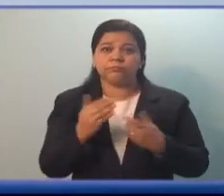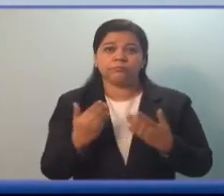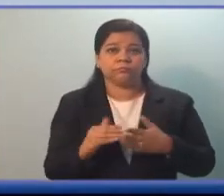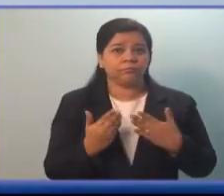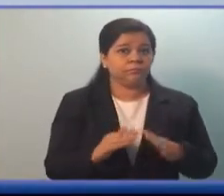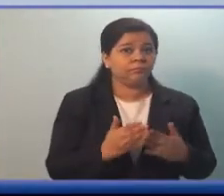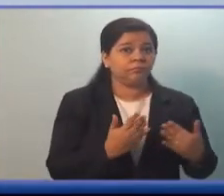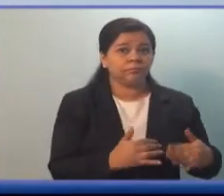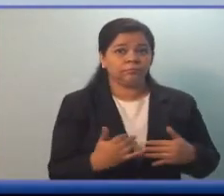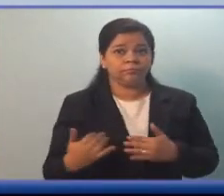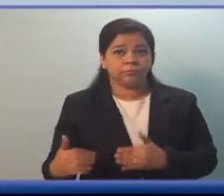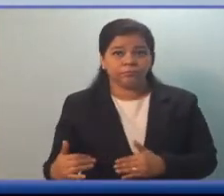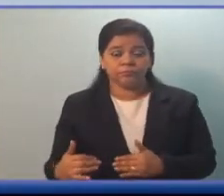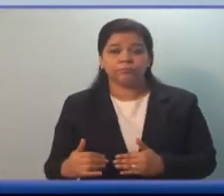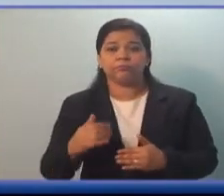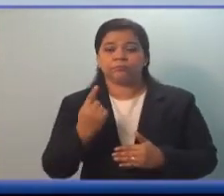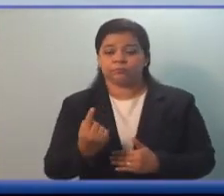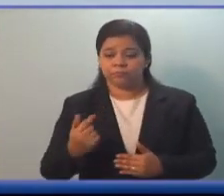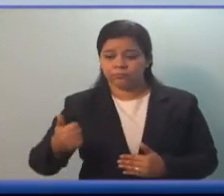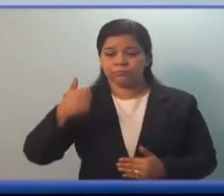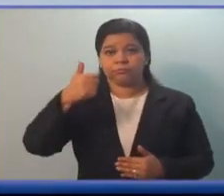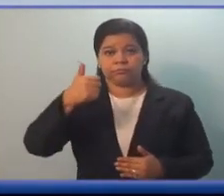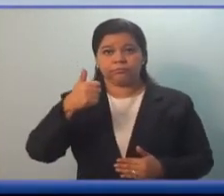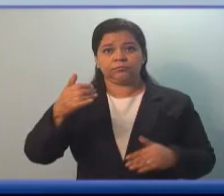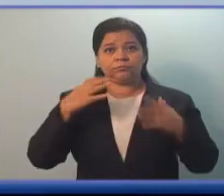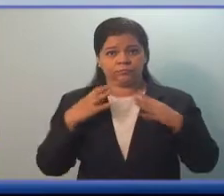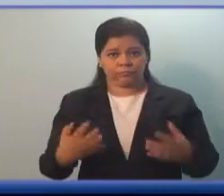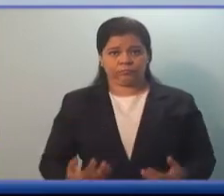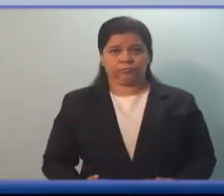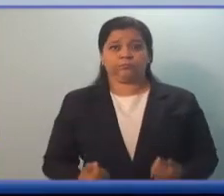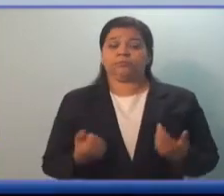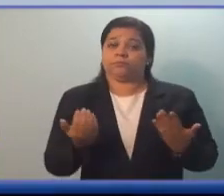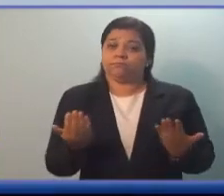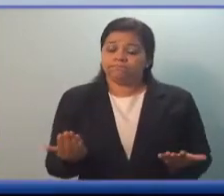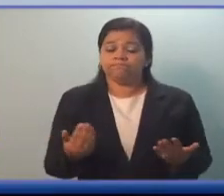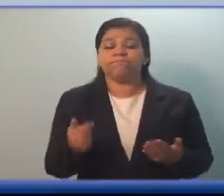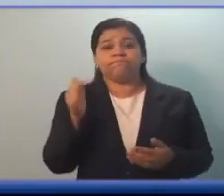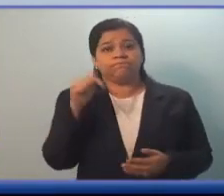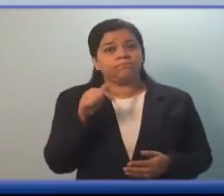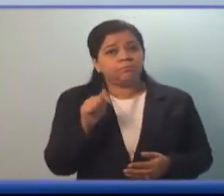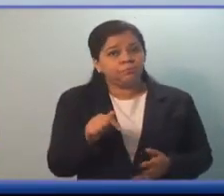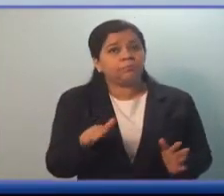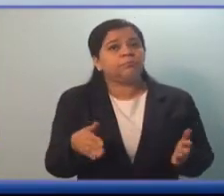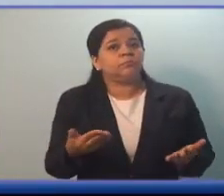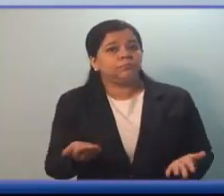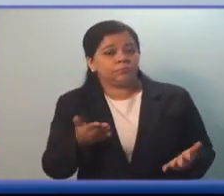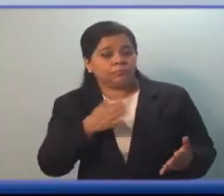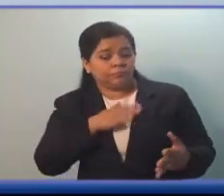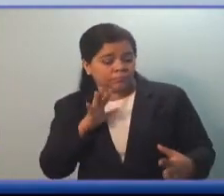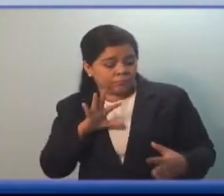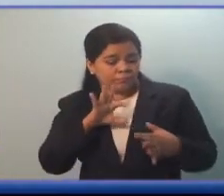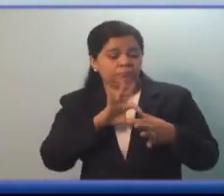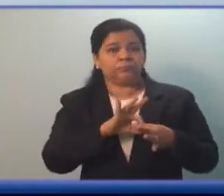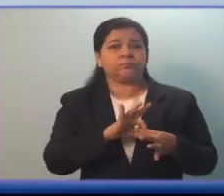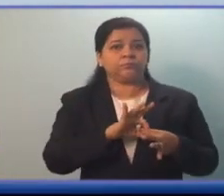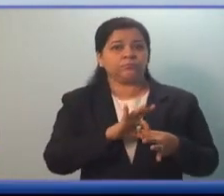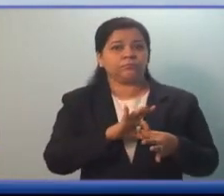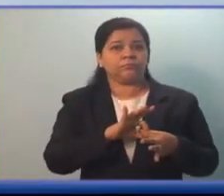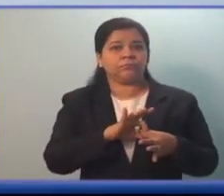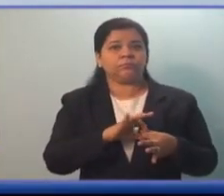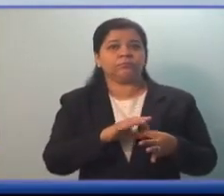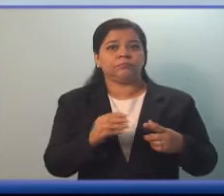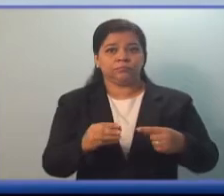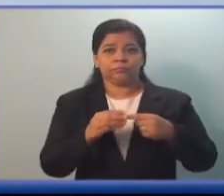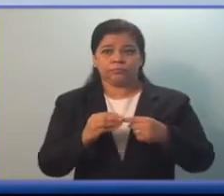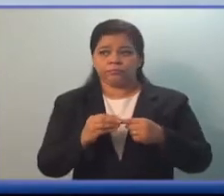diferentes actuaciones de los funcionarios del Estado. Y esto va precisamente vinculado especialmente a lo que